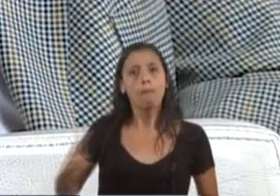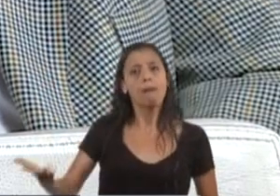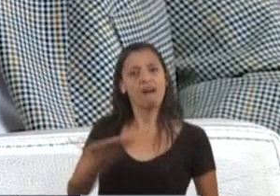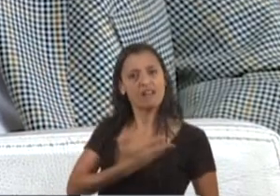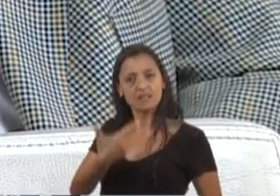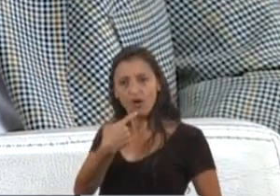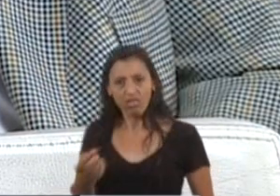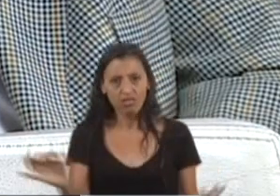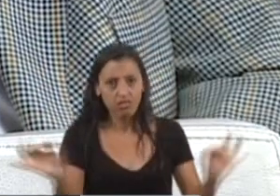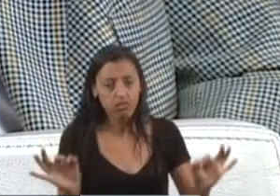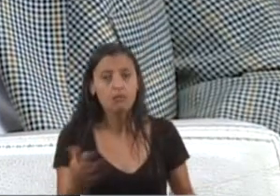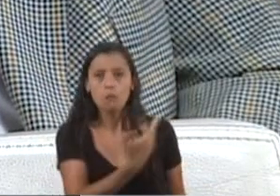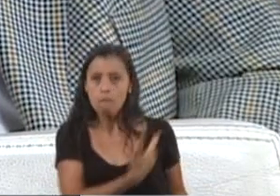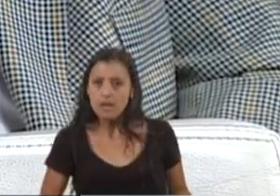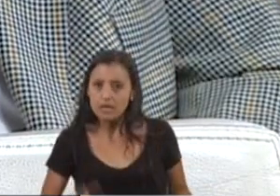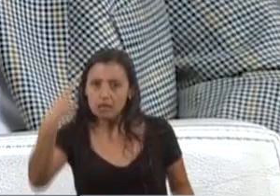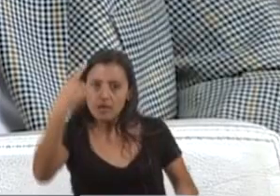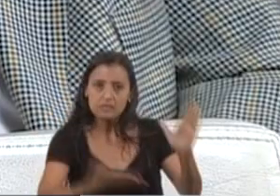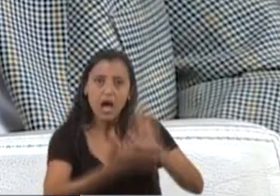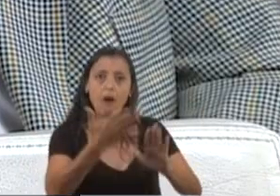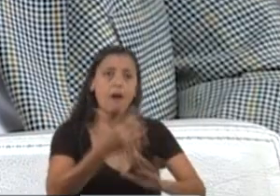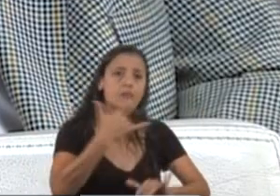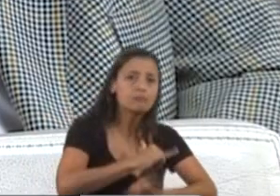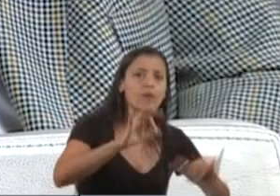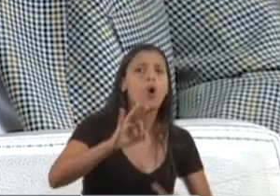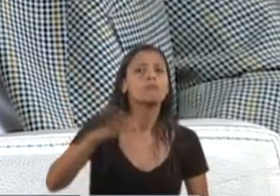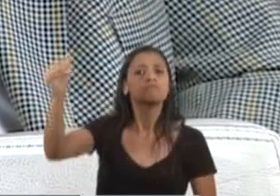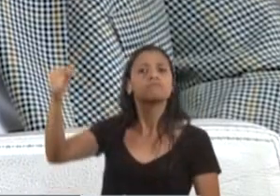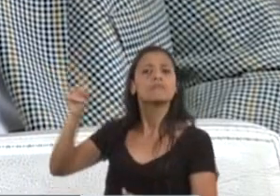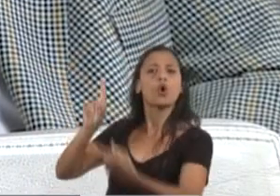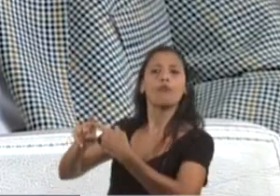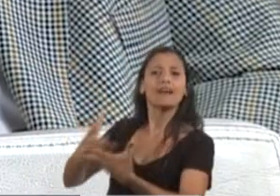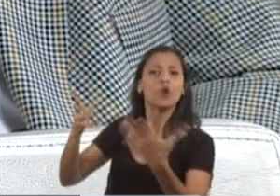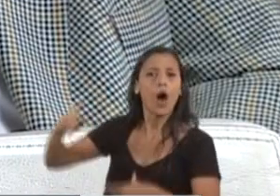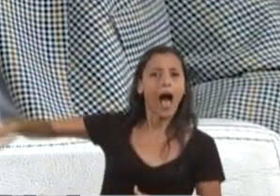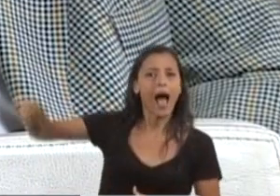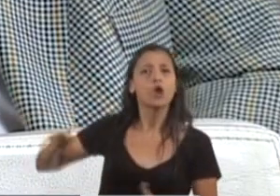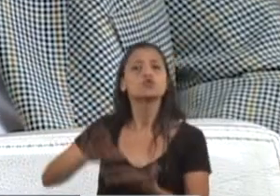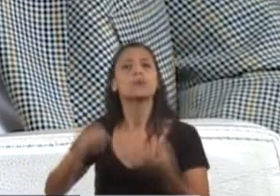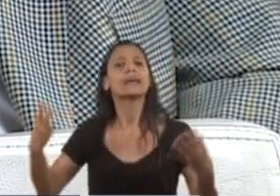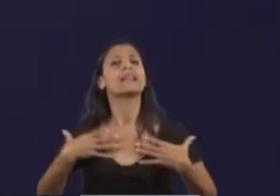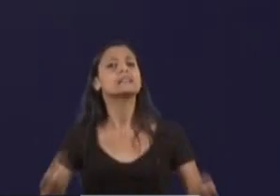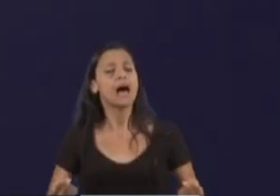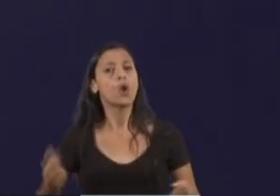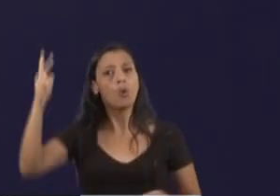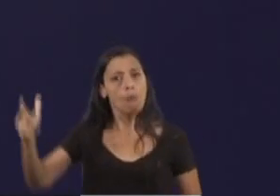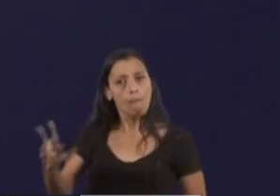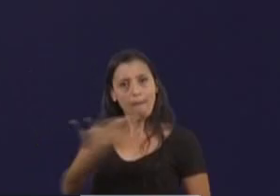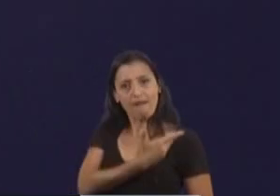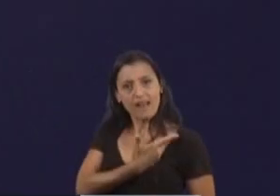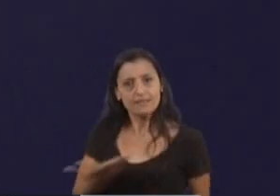presidente tiene previsto comunicarse con los allegados al Papa Francisco? ¿Podemos esperar algo en ese sentido? Gracias.